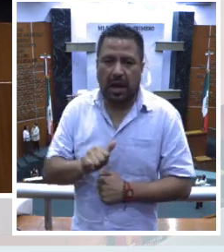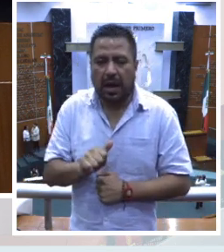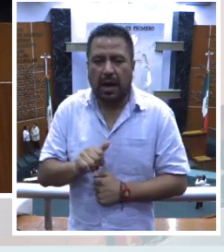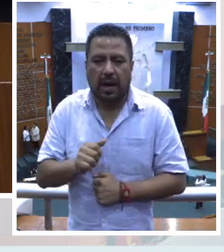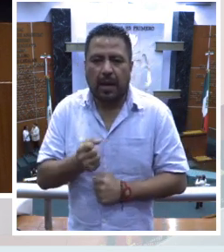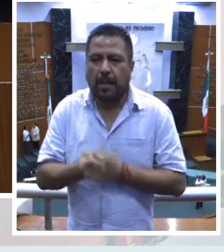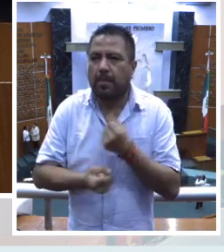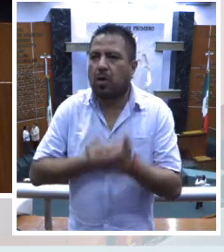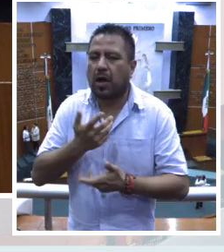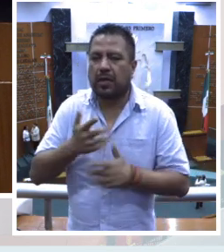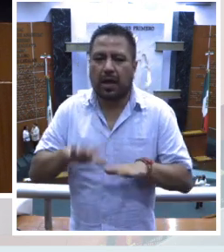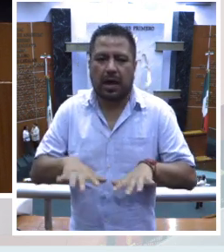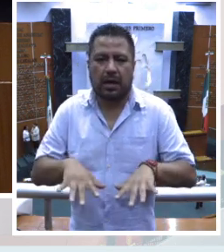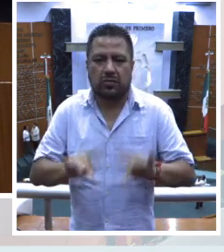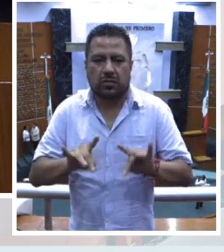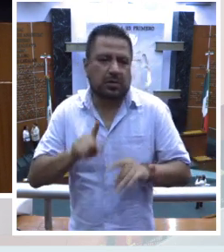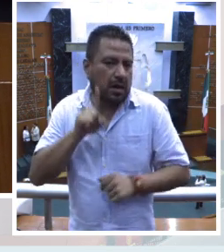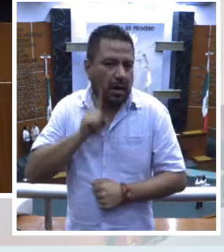poeta australiana.